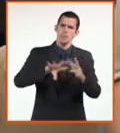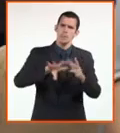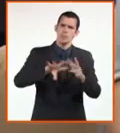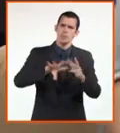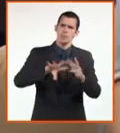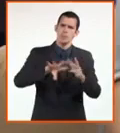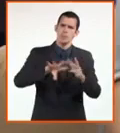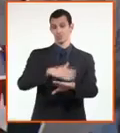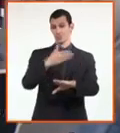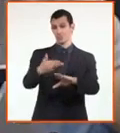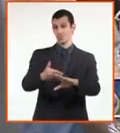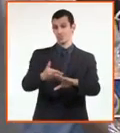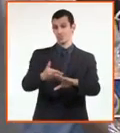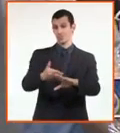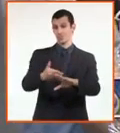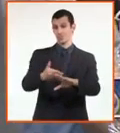adecuaciones en las modalidades del